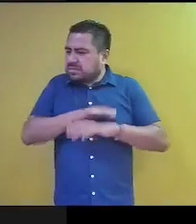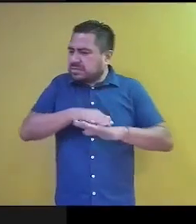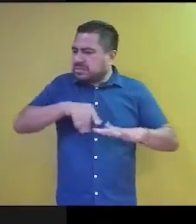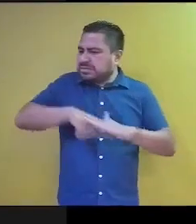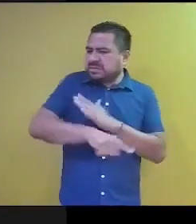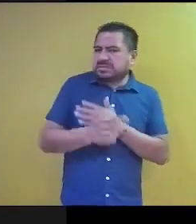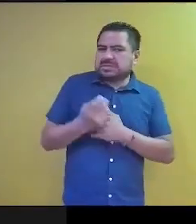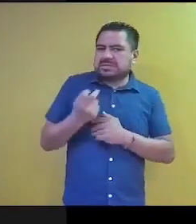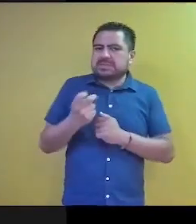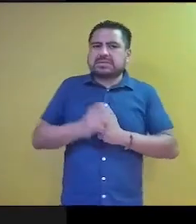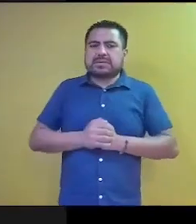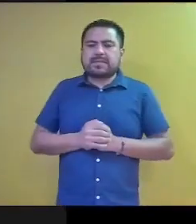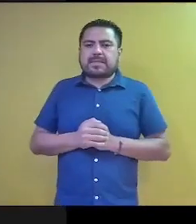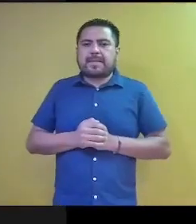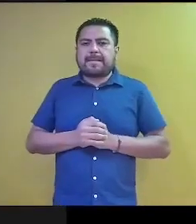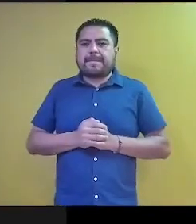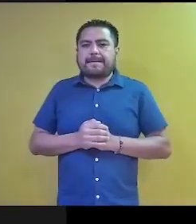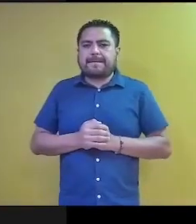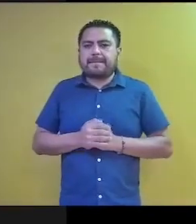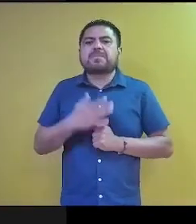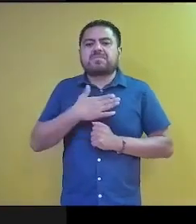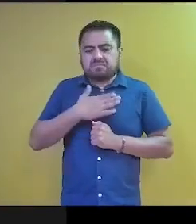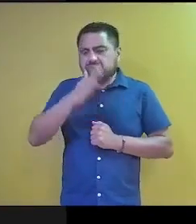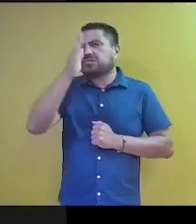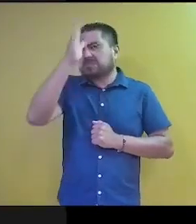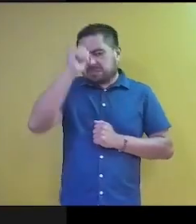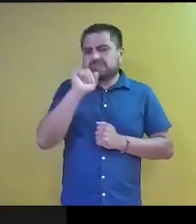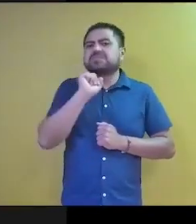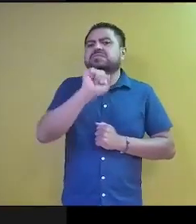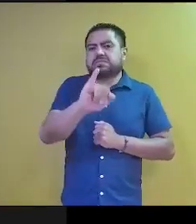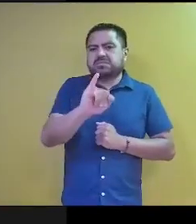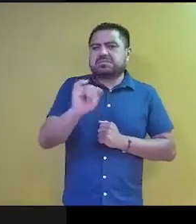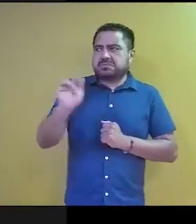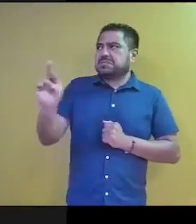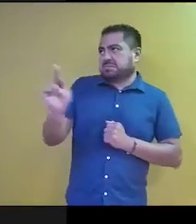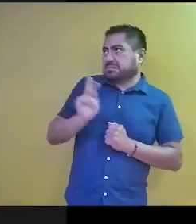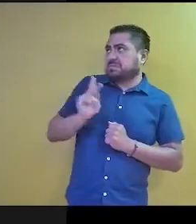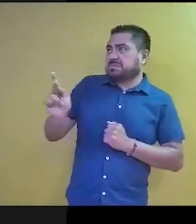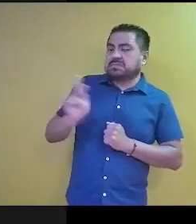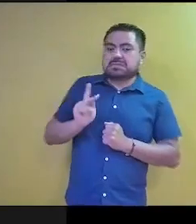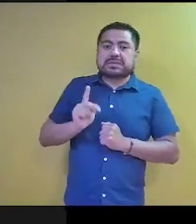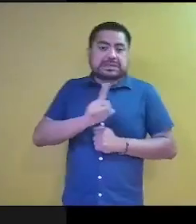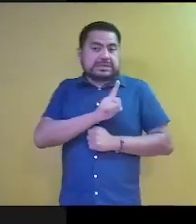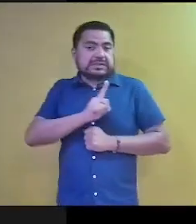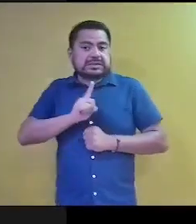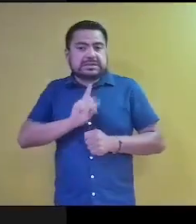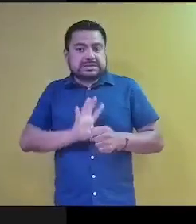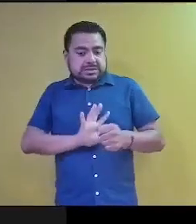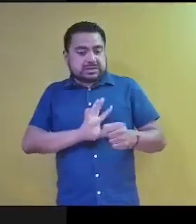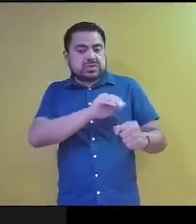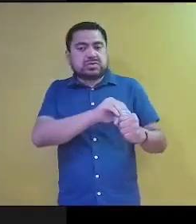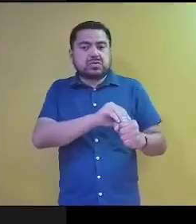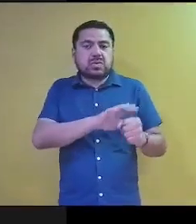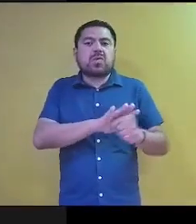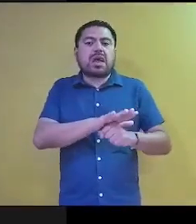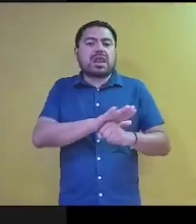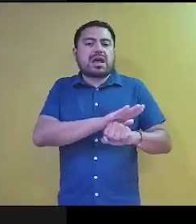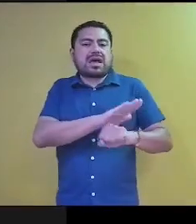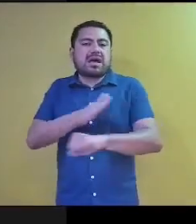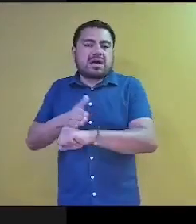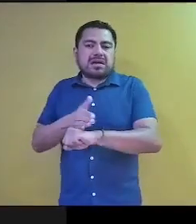caso. Y coincido en que habrá que incluir la